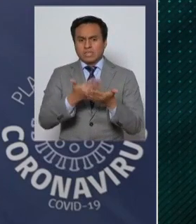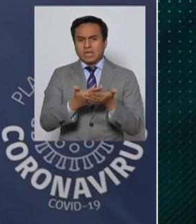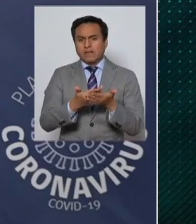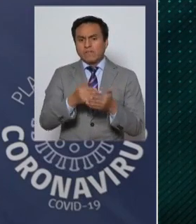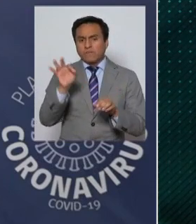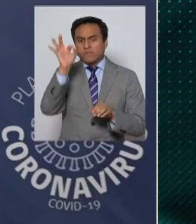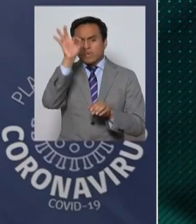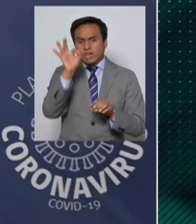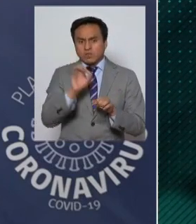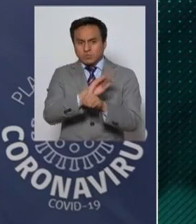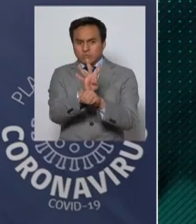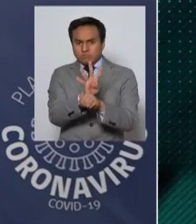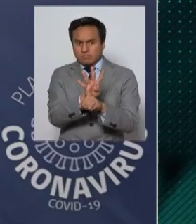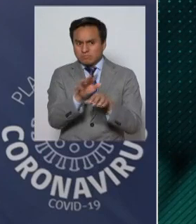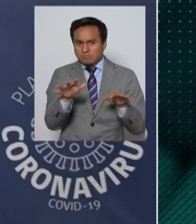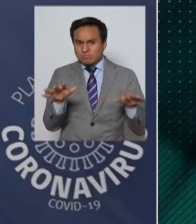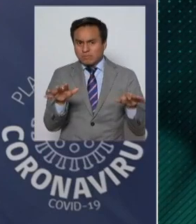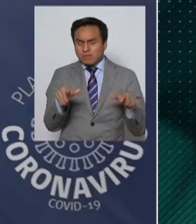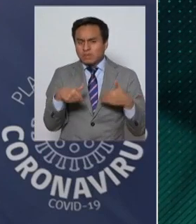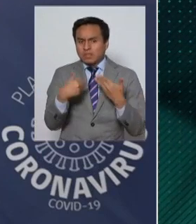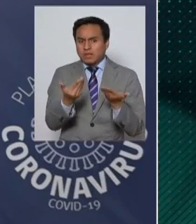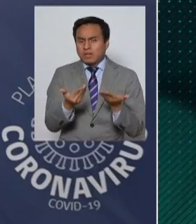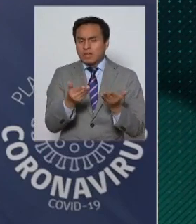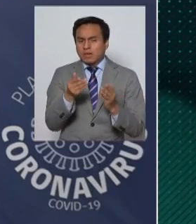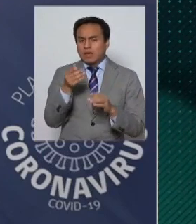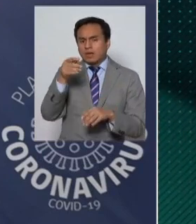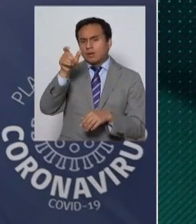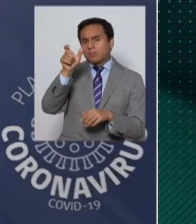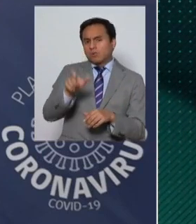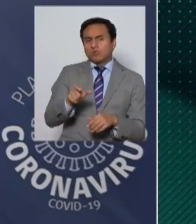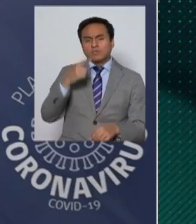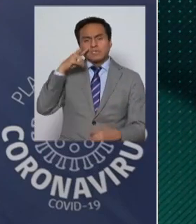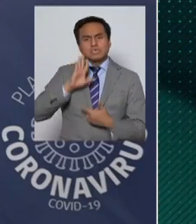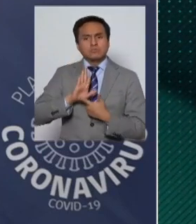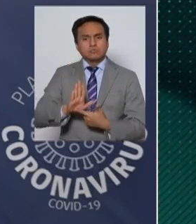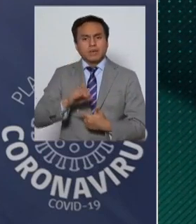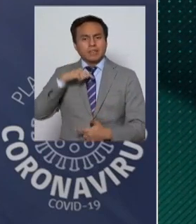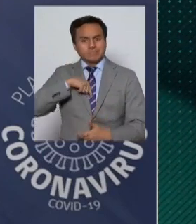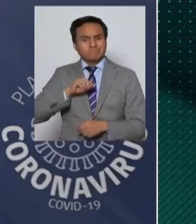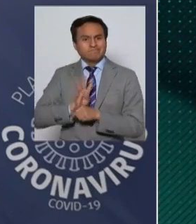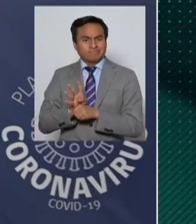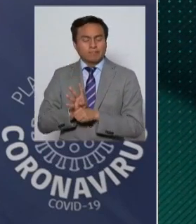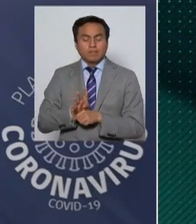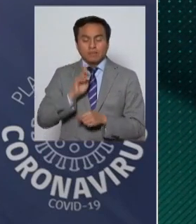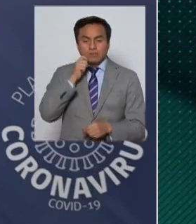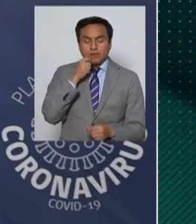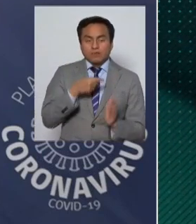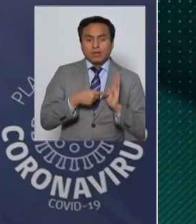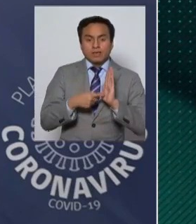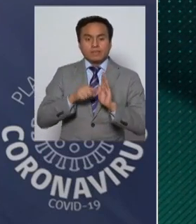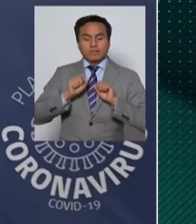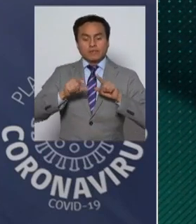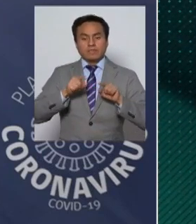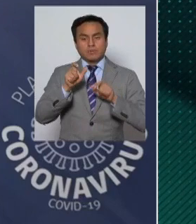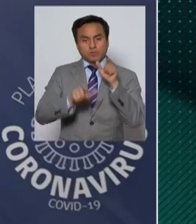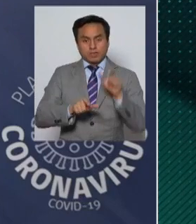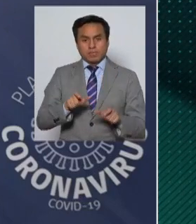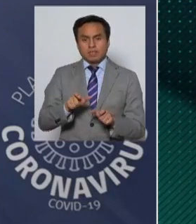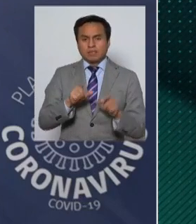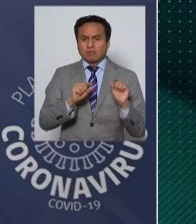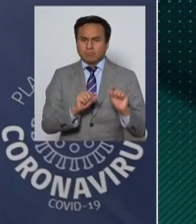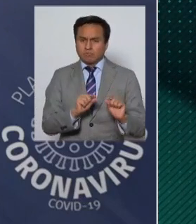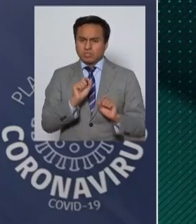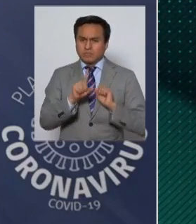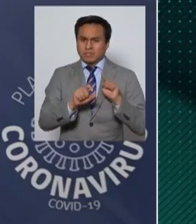del virus, produce muy pocos casos asintomáticos, uno, y produce por lo tanto una defensa poblacional muy